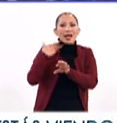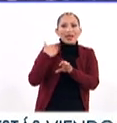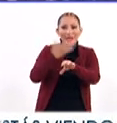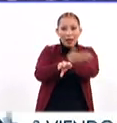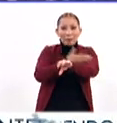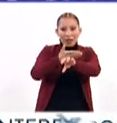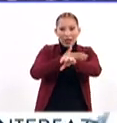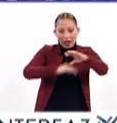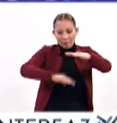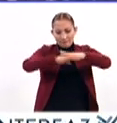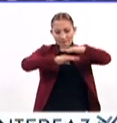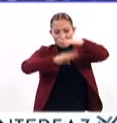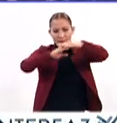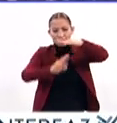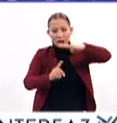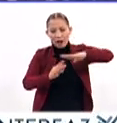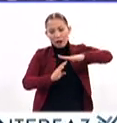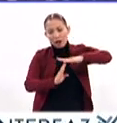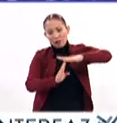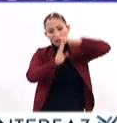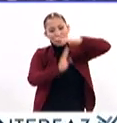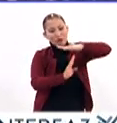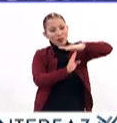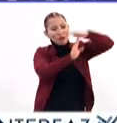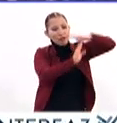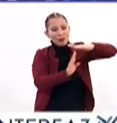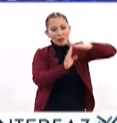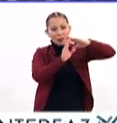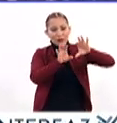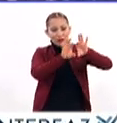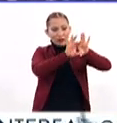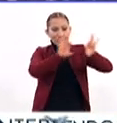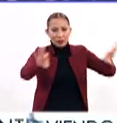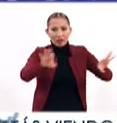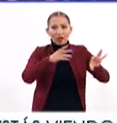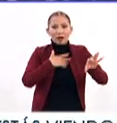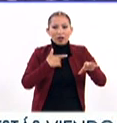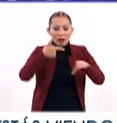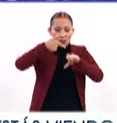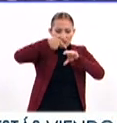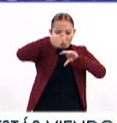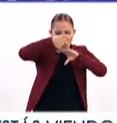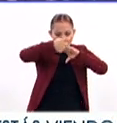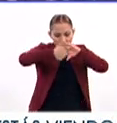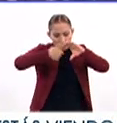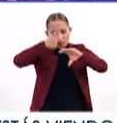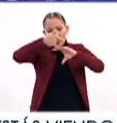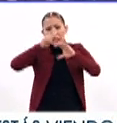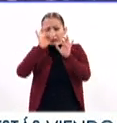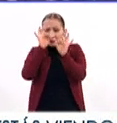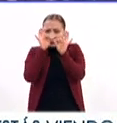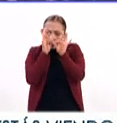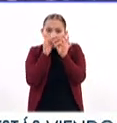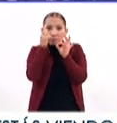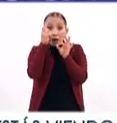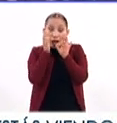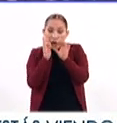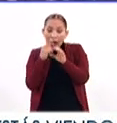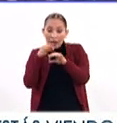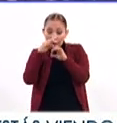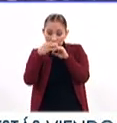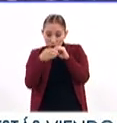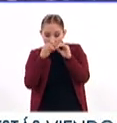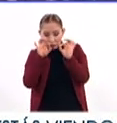les decía, en donde tenemos que irla con un equipo de rayo láser nivelándola al milímetro para que a la hora que